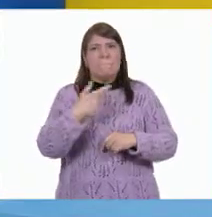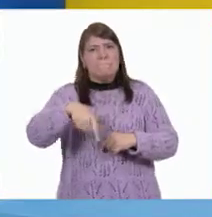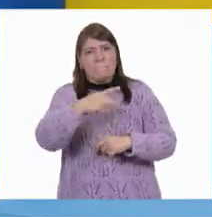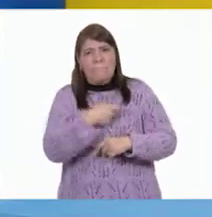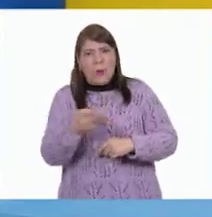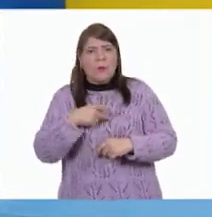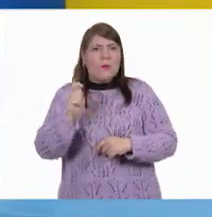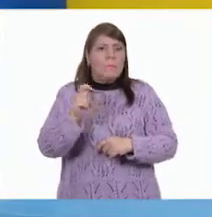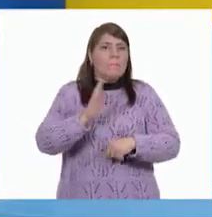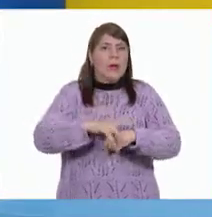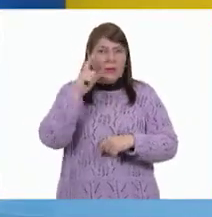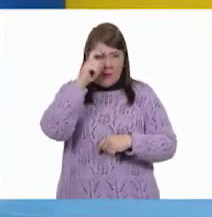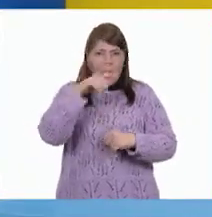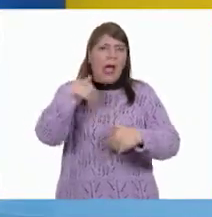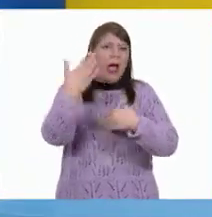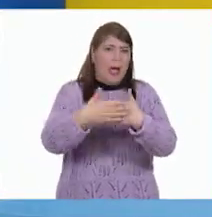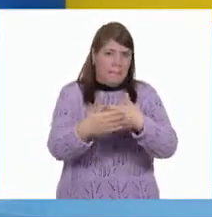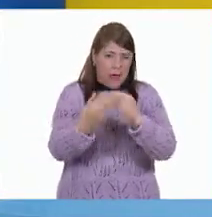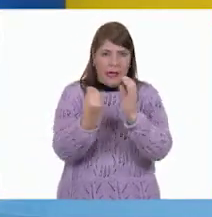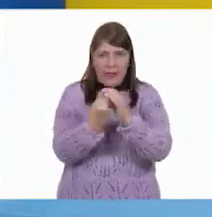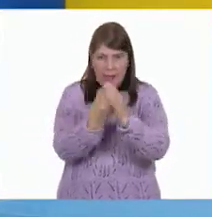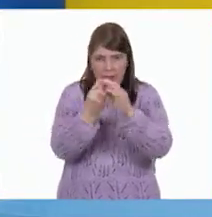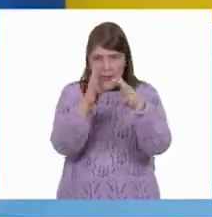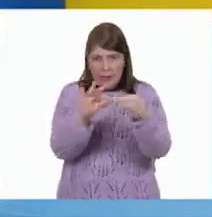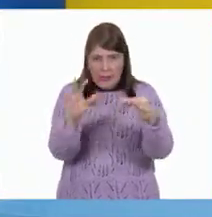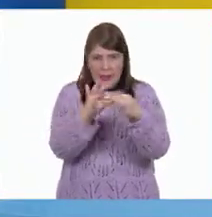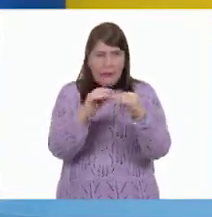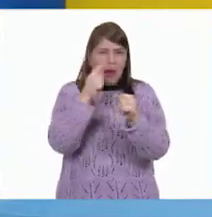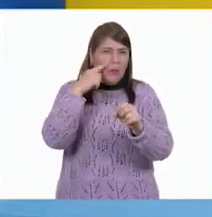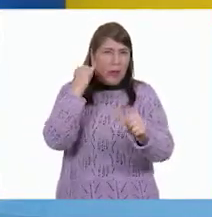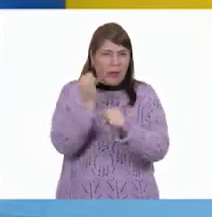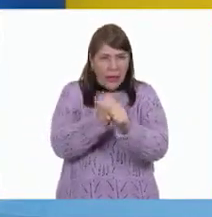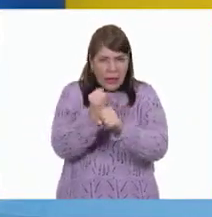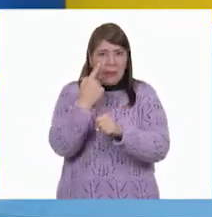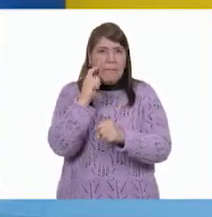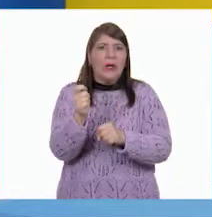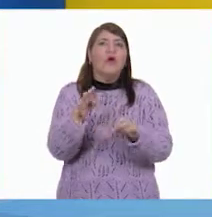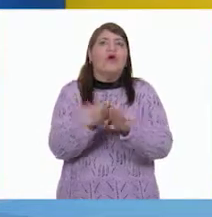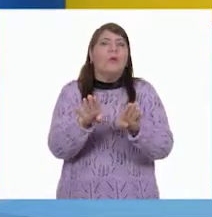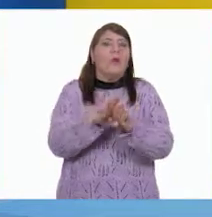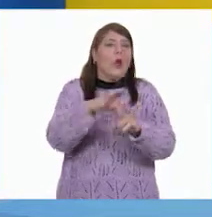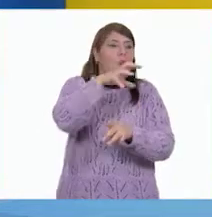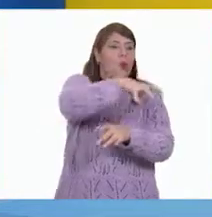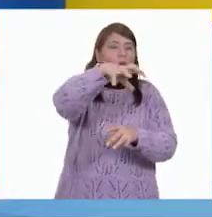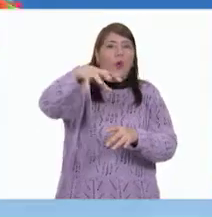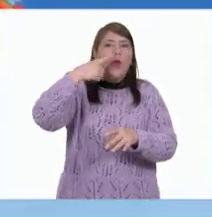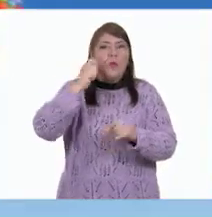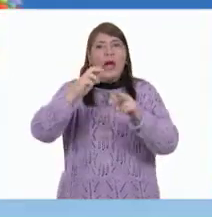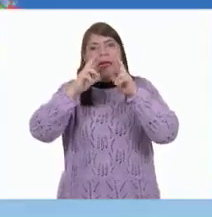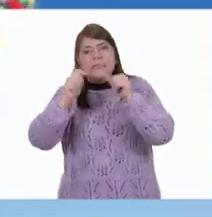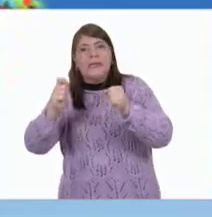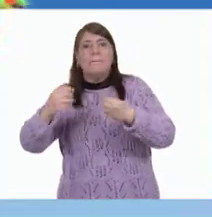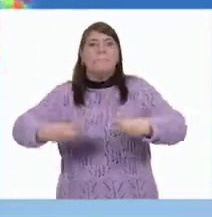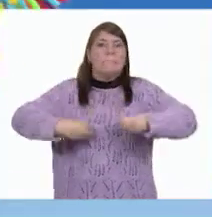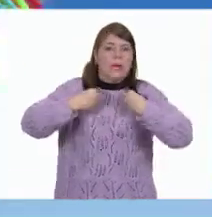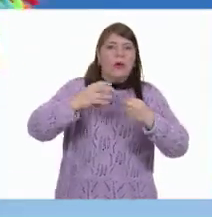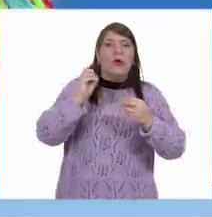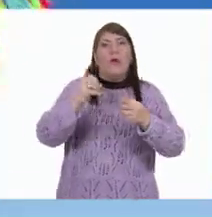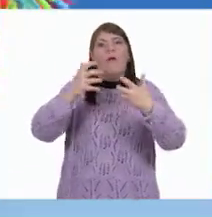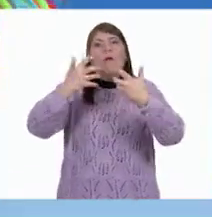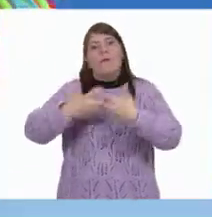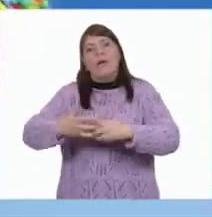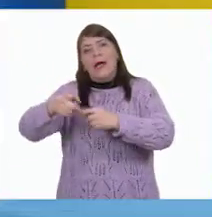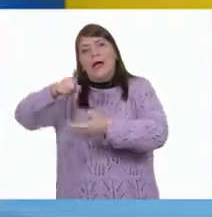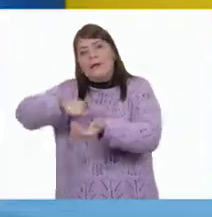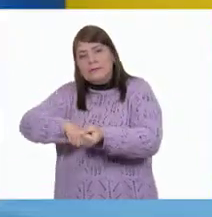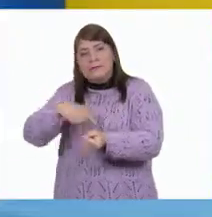Eso lo veremos en clases siguientes cuando estudiemos, por ejemplo, cómo era la vida en las haciendas o dentro de las fábricas. Veremos